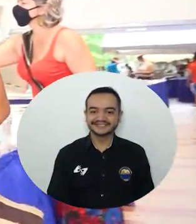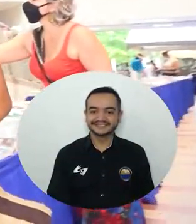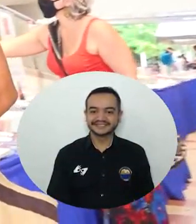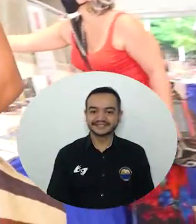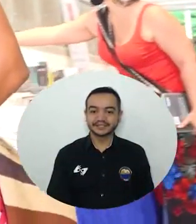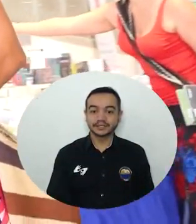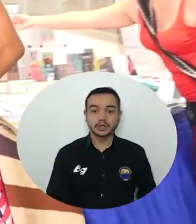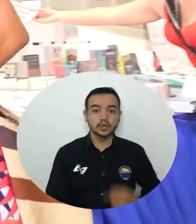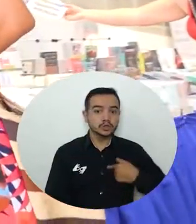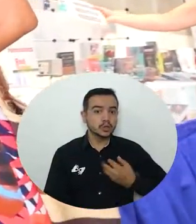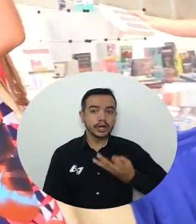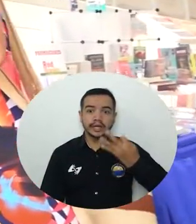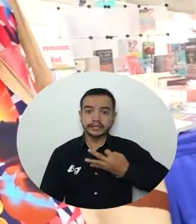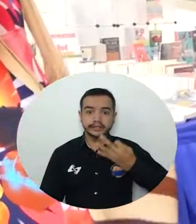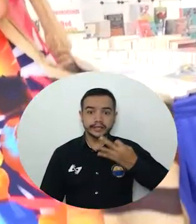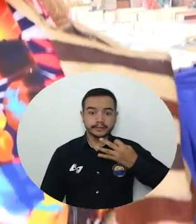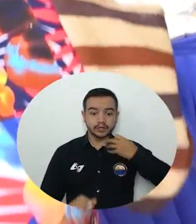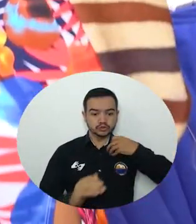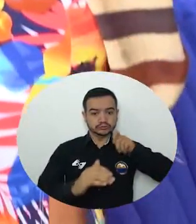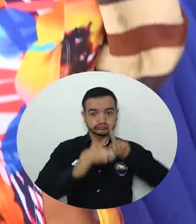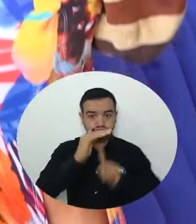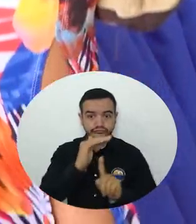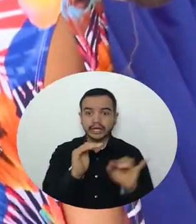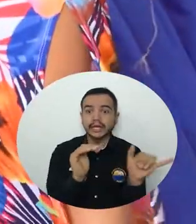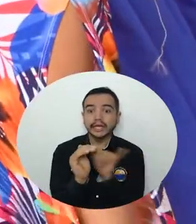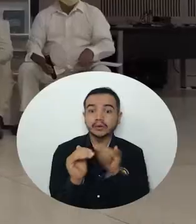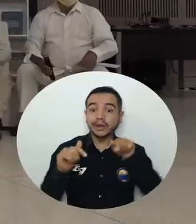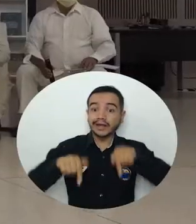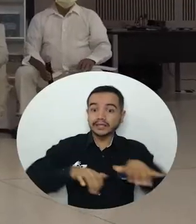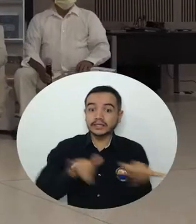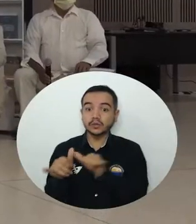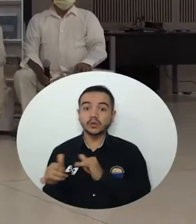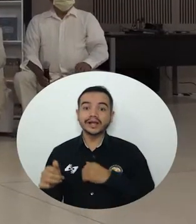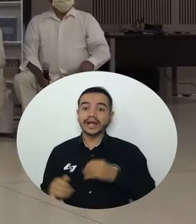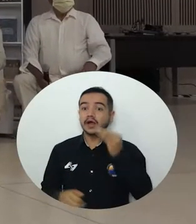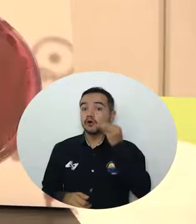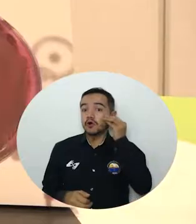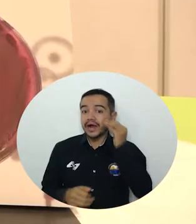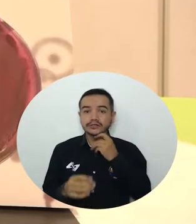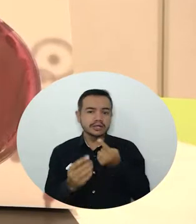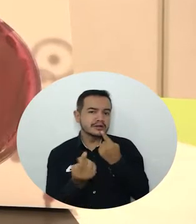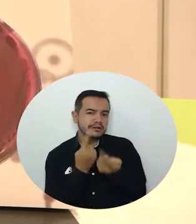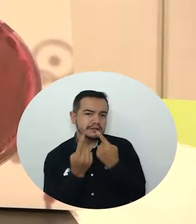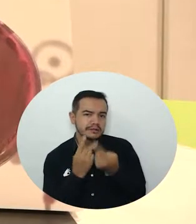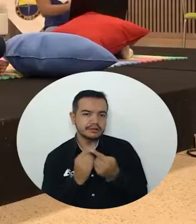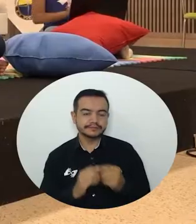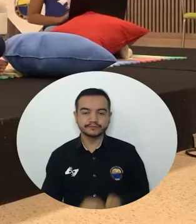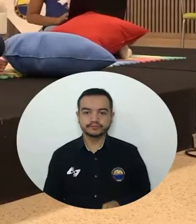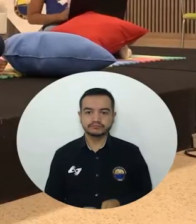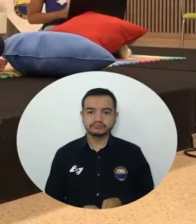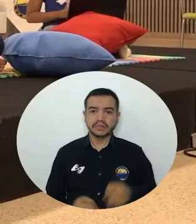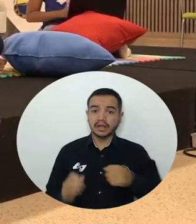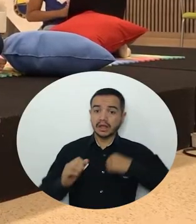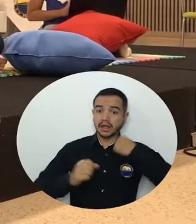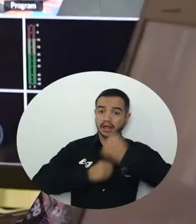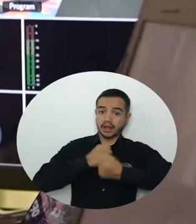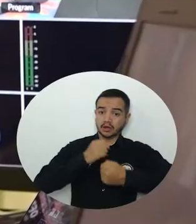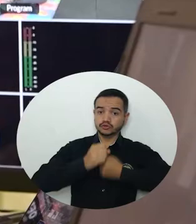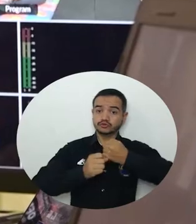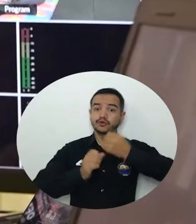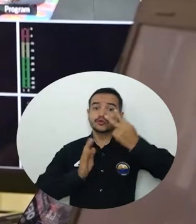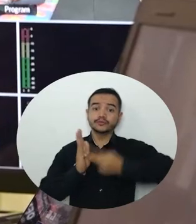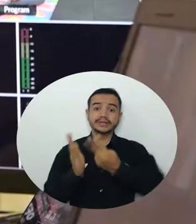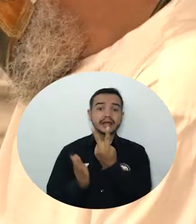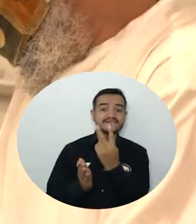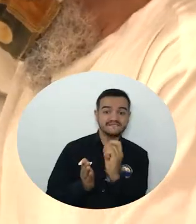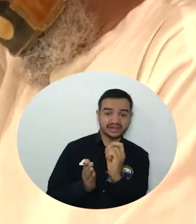Yo cada vez que vengo aquí me siento como en la casa, hablo con mis amigos. En 2020, como todas las actividades masivas en el campus, se